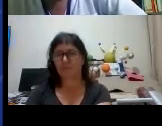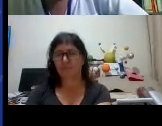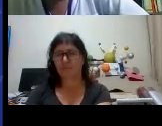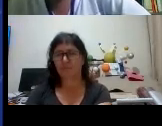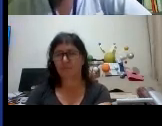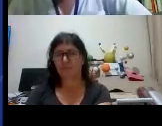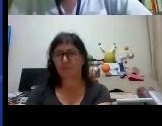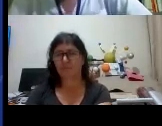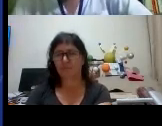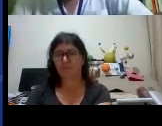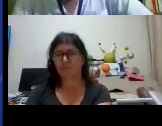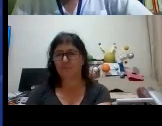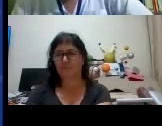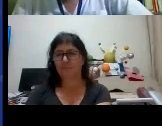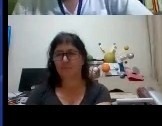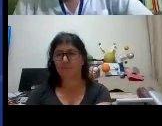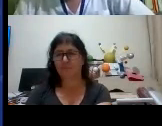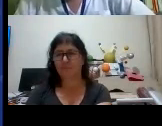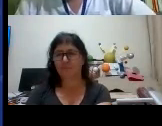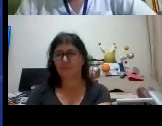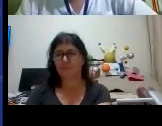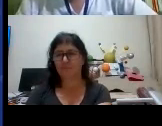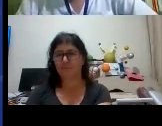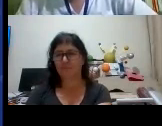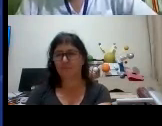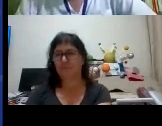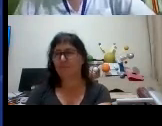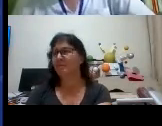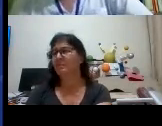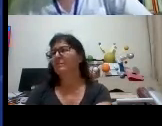para el paciente, ¿no? Sobre todo en adultos mayores, por ejemplo.